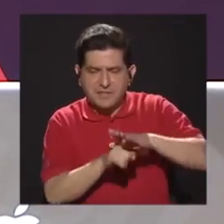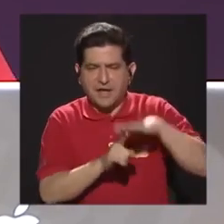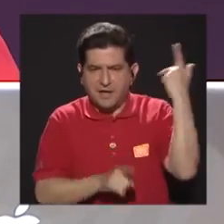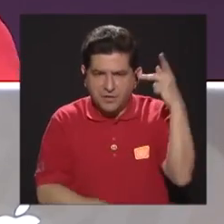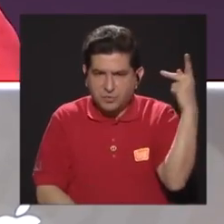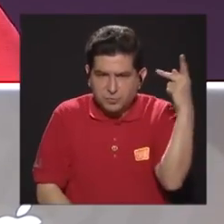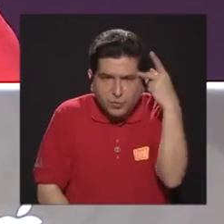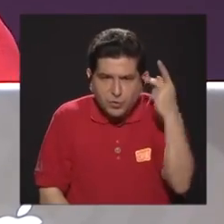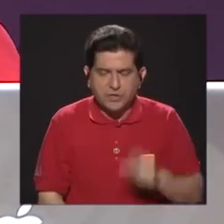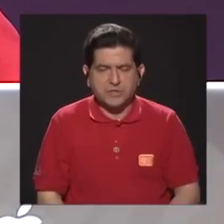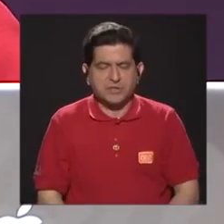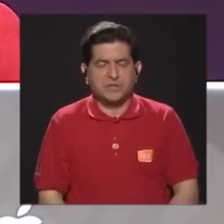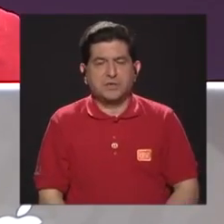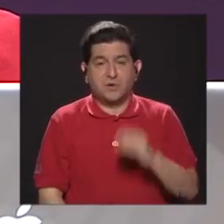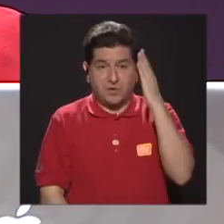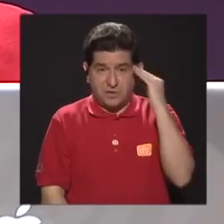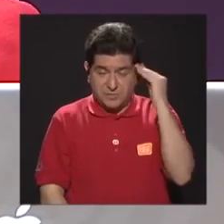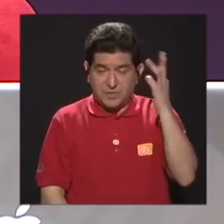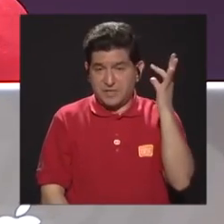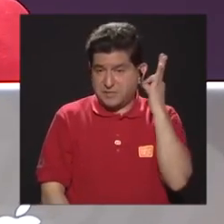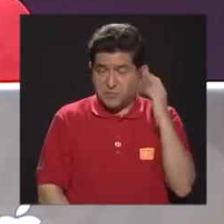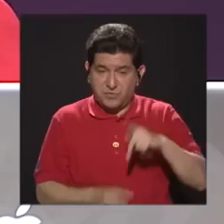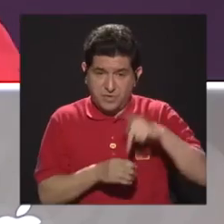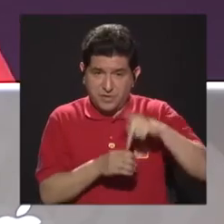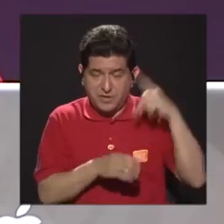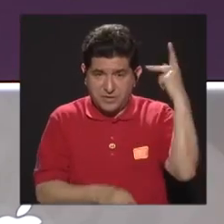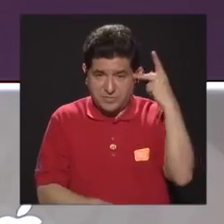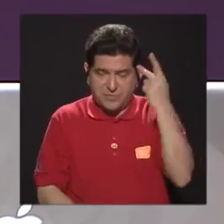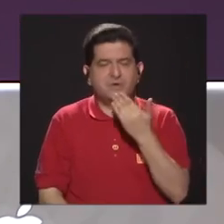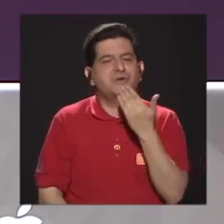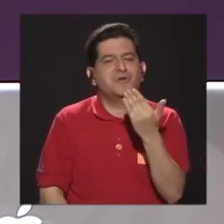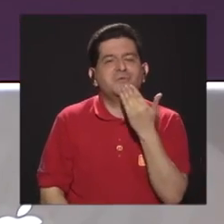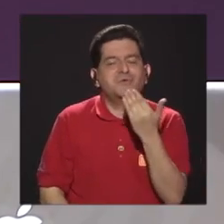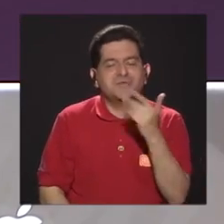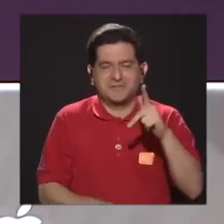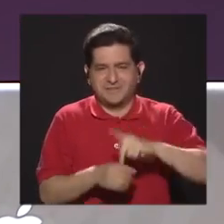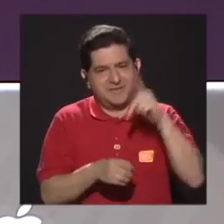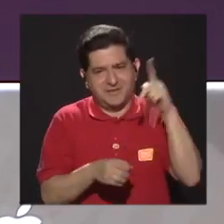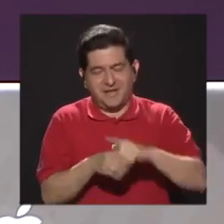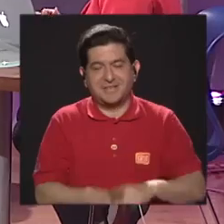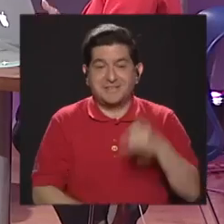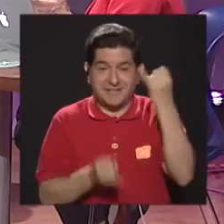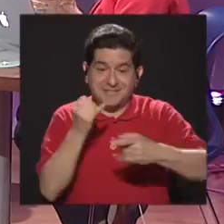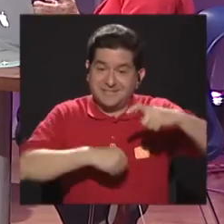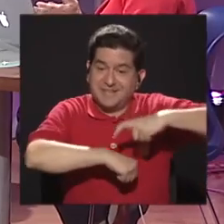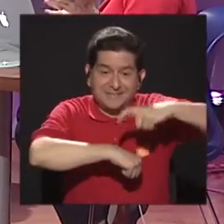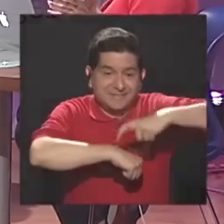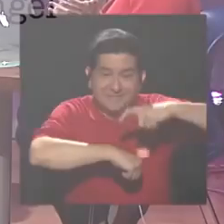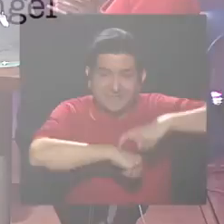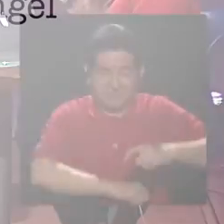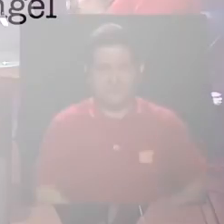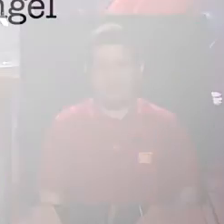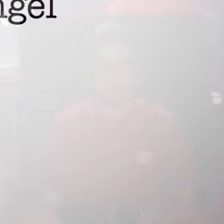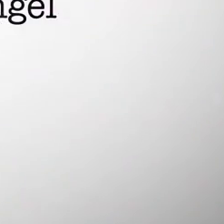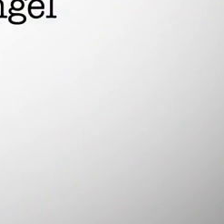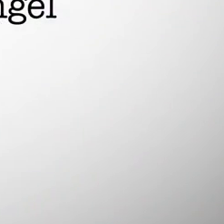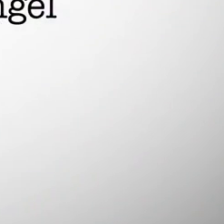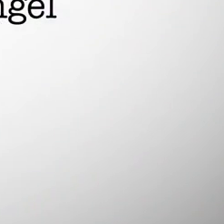que viven las mujeres en política. Y muchas gracias por haber participado, se nos fue el tiempo y en otra